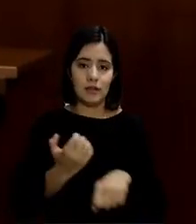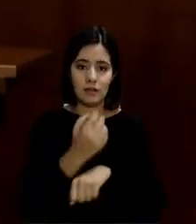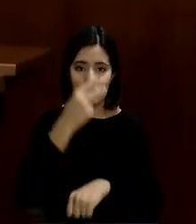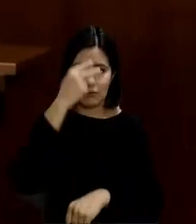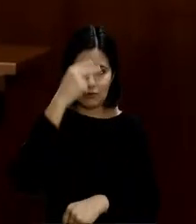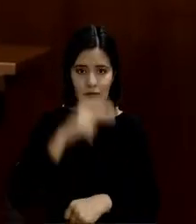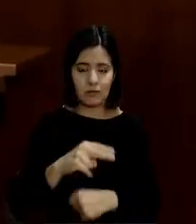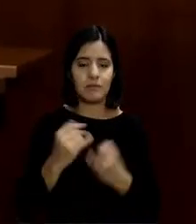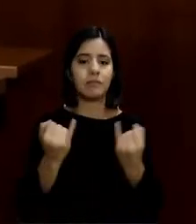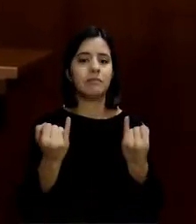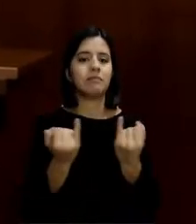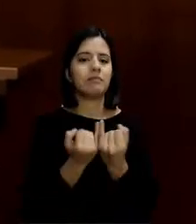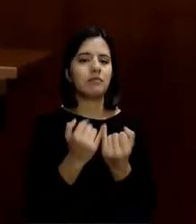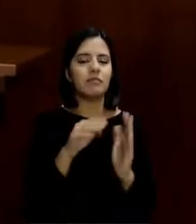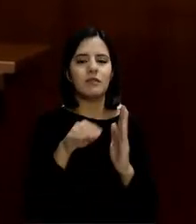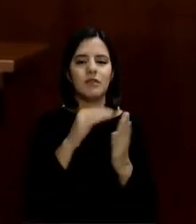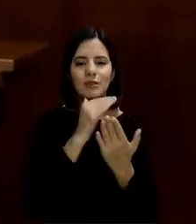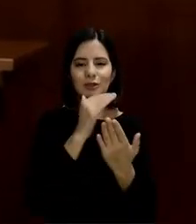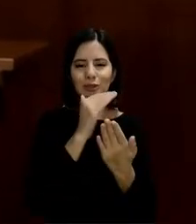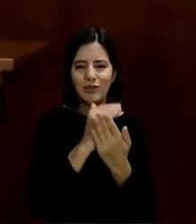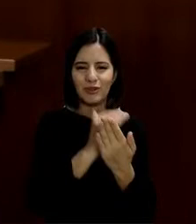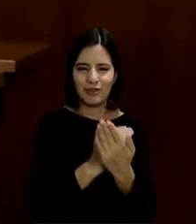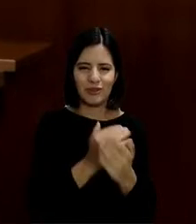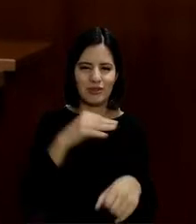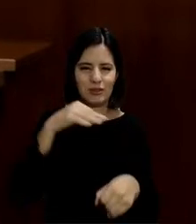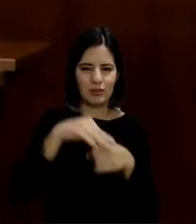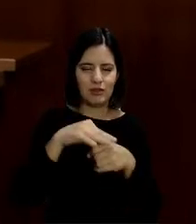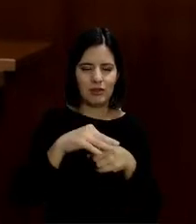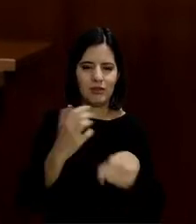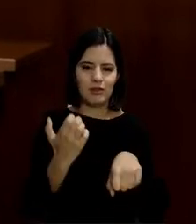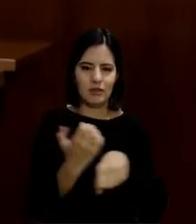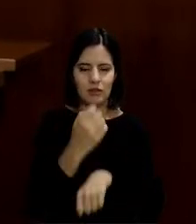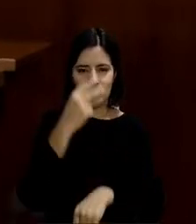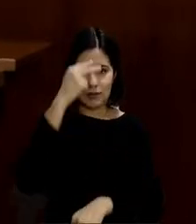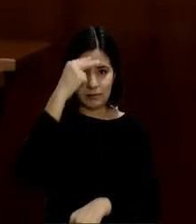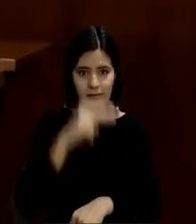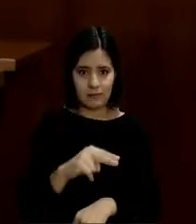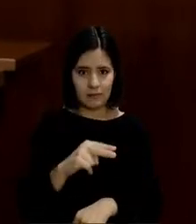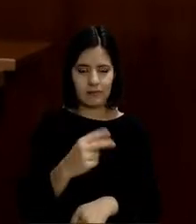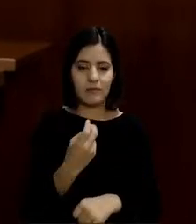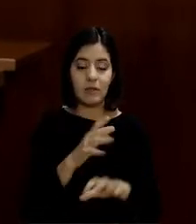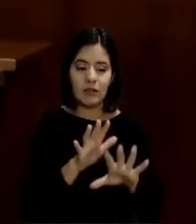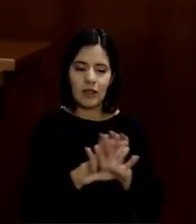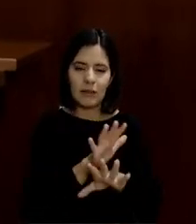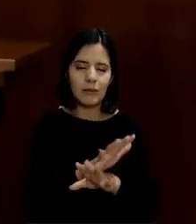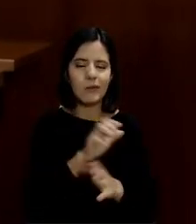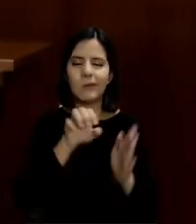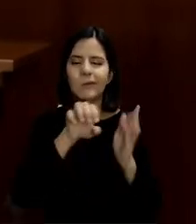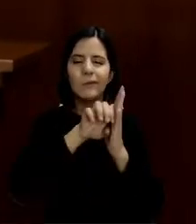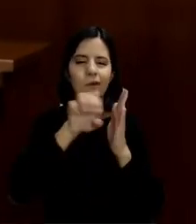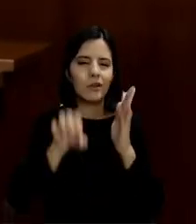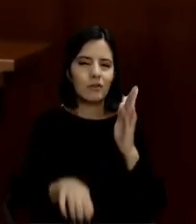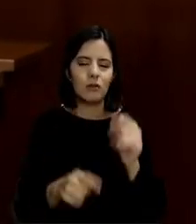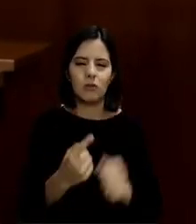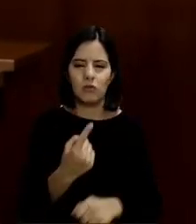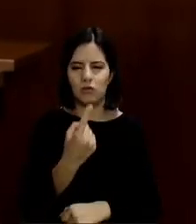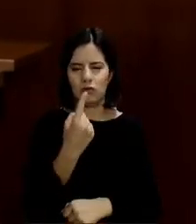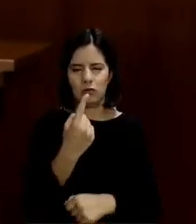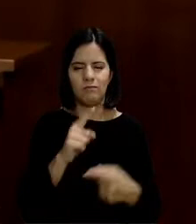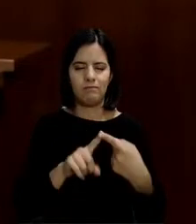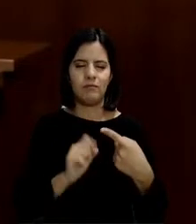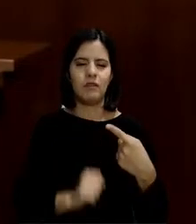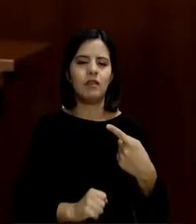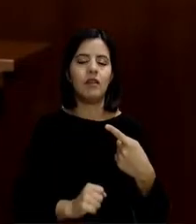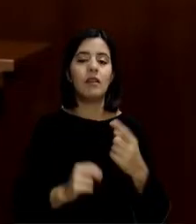al Código Electoral del Estado de México, reformas de que destacan aspectos como: 1. Determinar